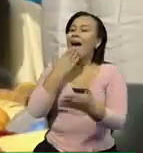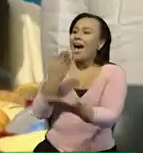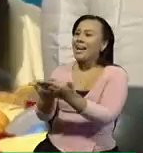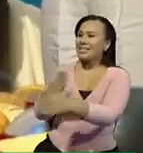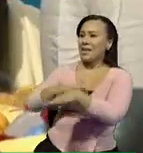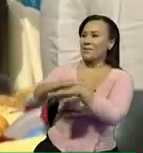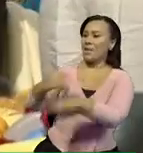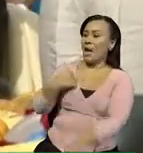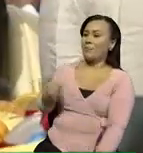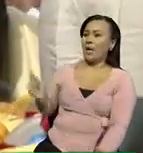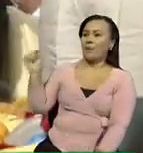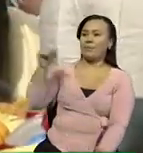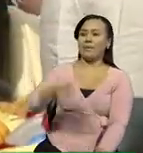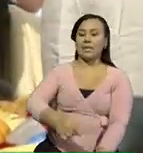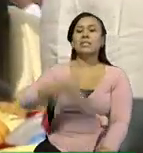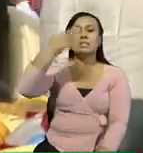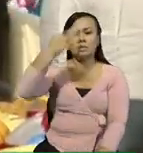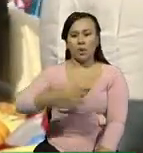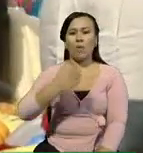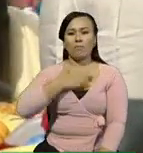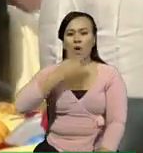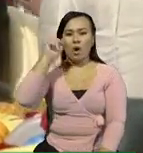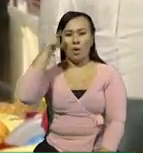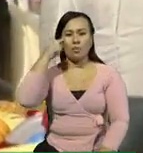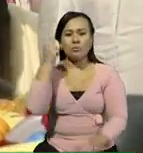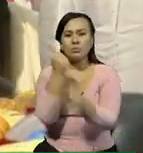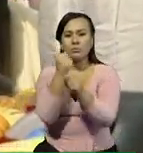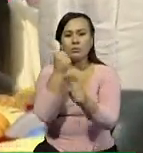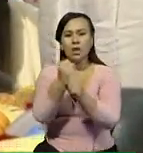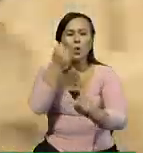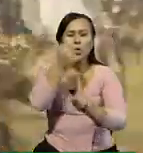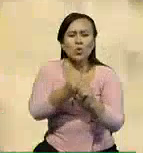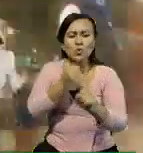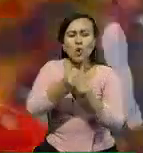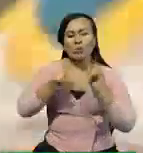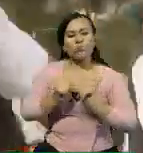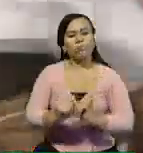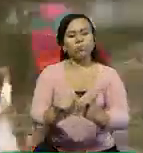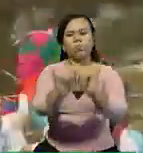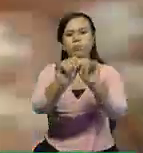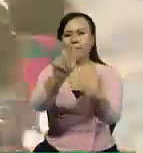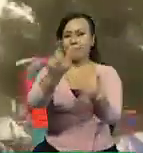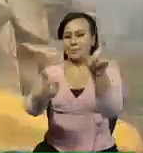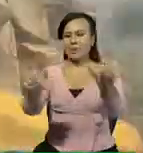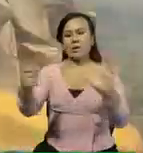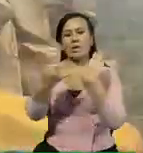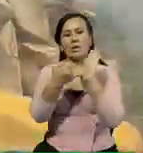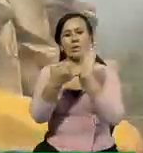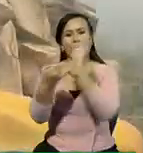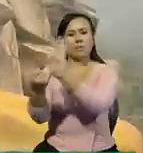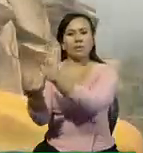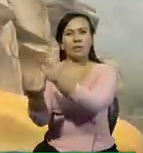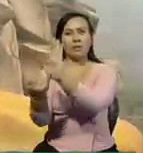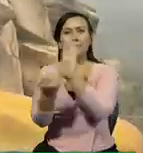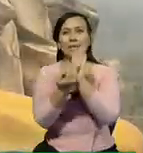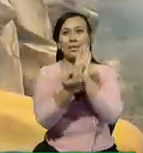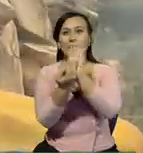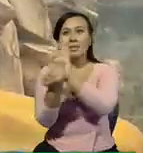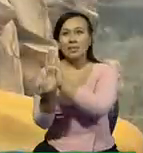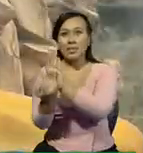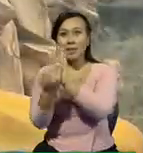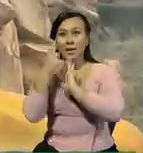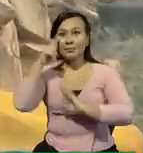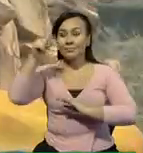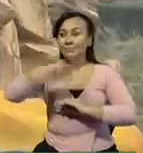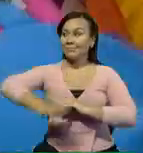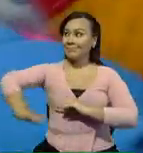encuentro ancestral y aseguró que su gobierno trabajará para preservar la identidad de los pueblos ecuatorianos. Con realización de